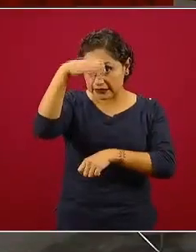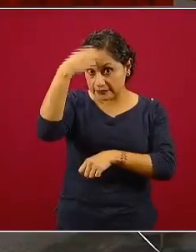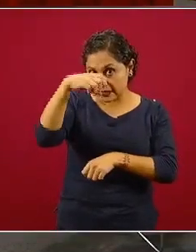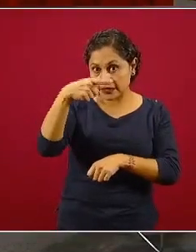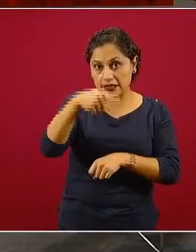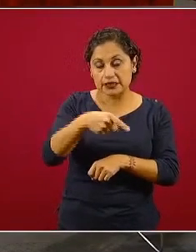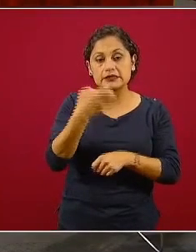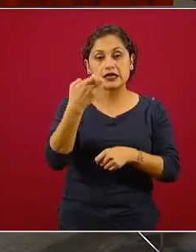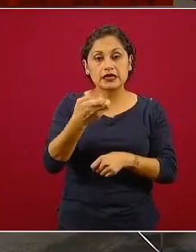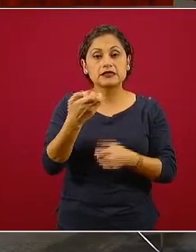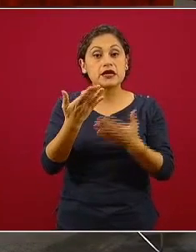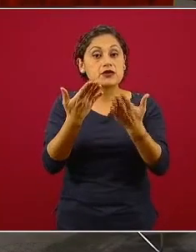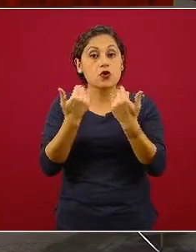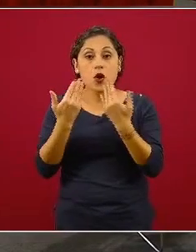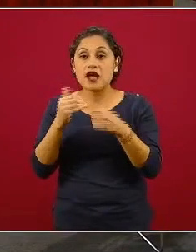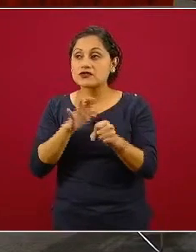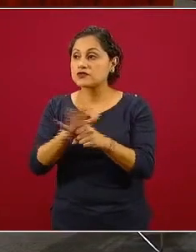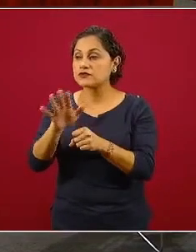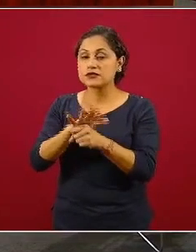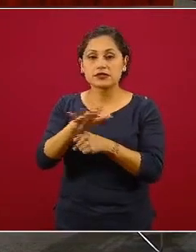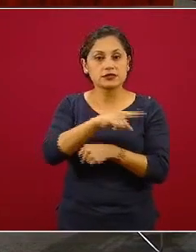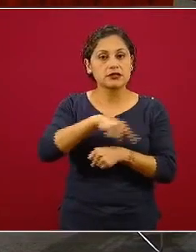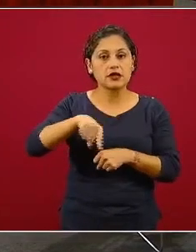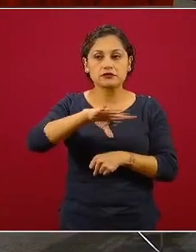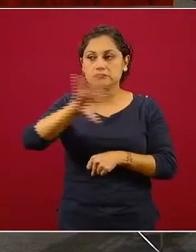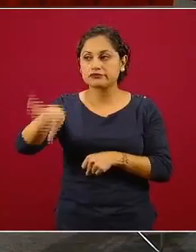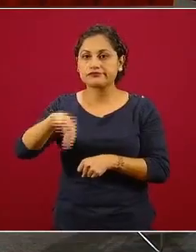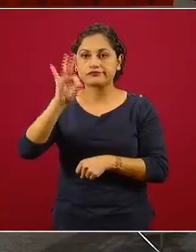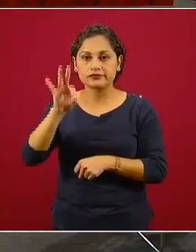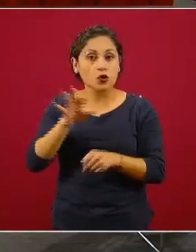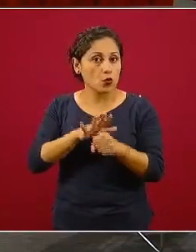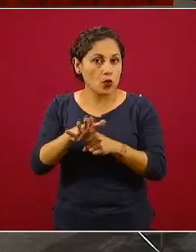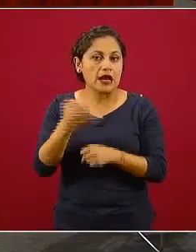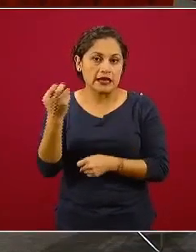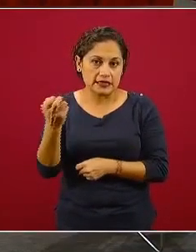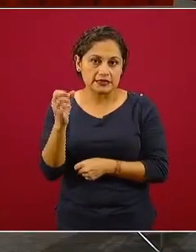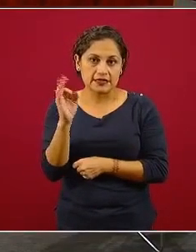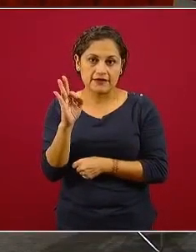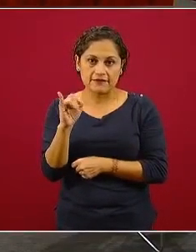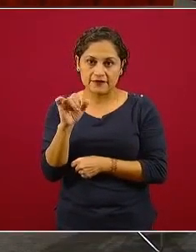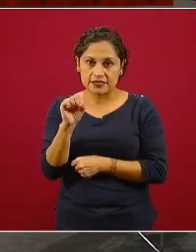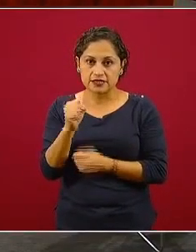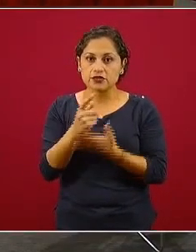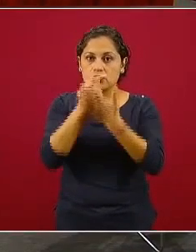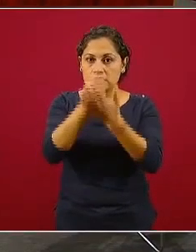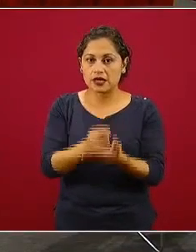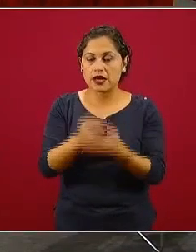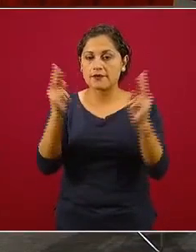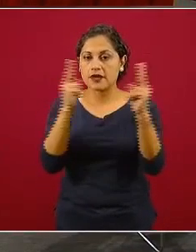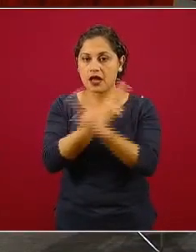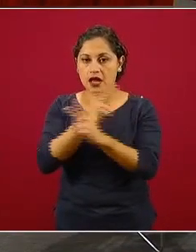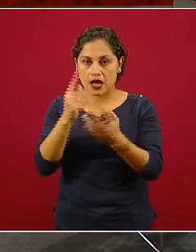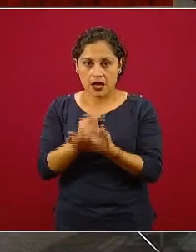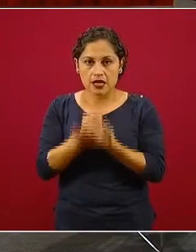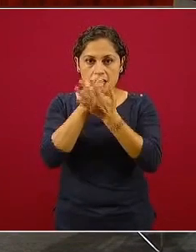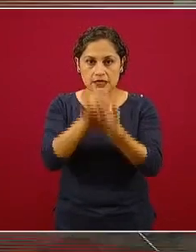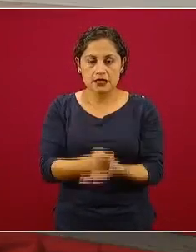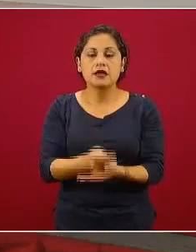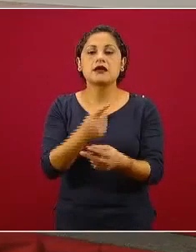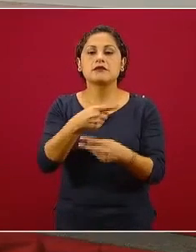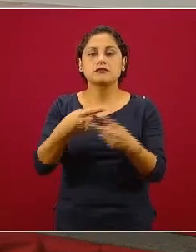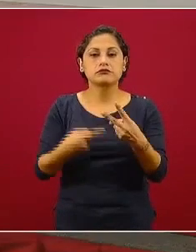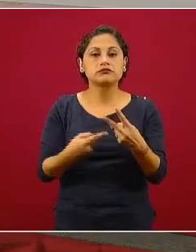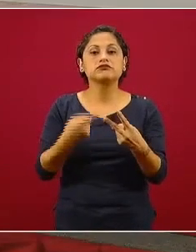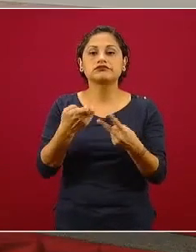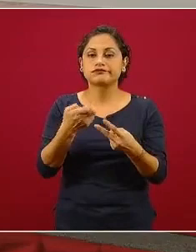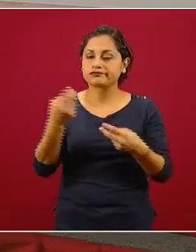No logramos tener suficientes, y uno de ellos es la fisioterapia pulmonar, la inhaloterapia, que son esenciales para esto.